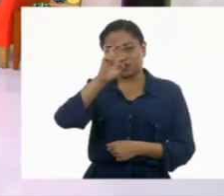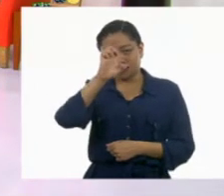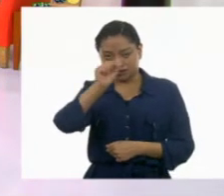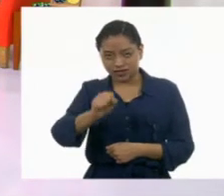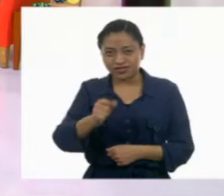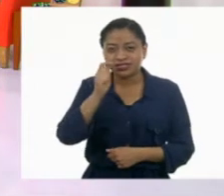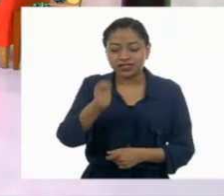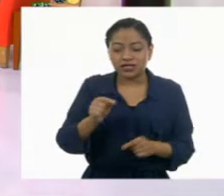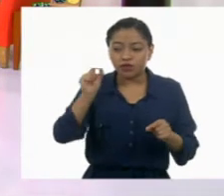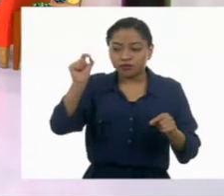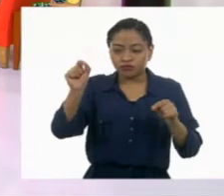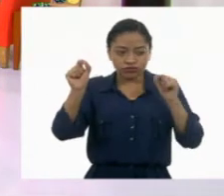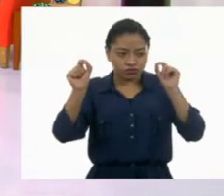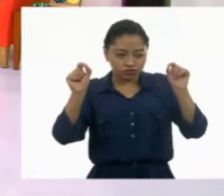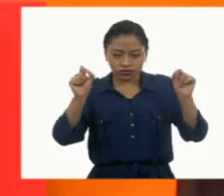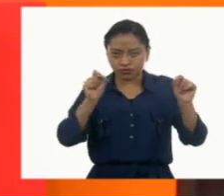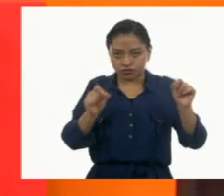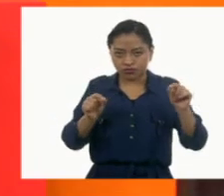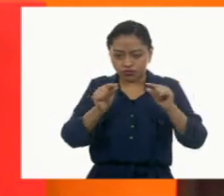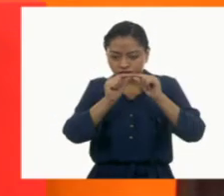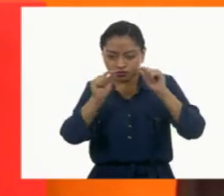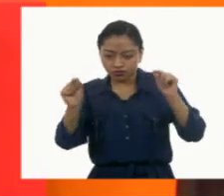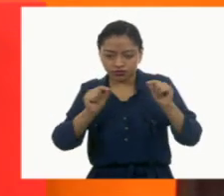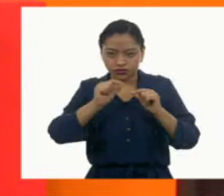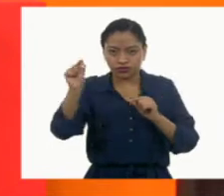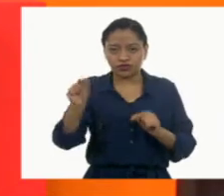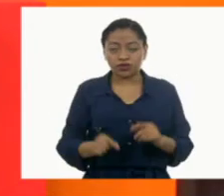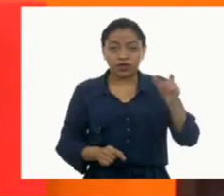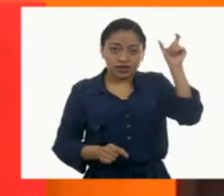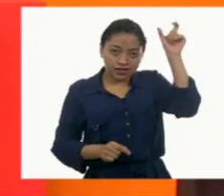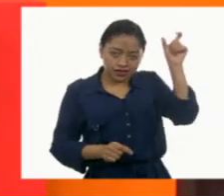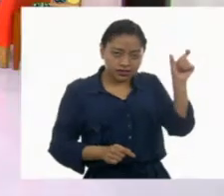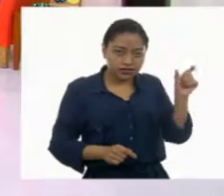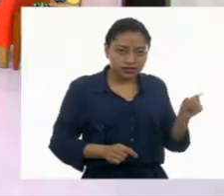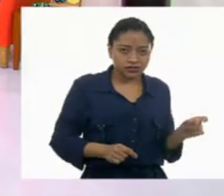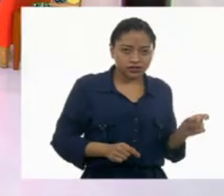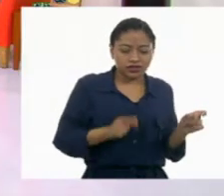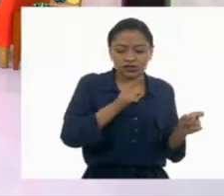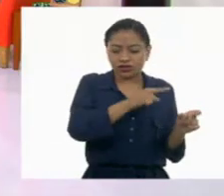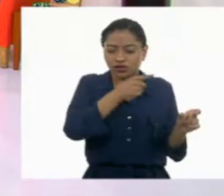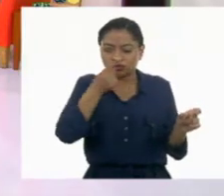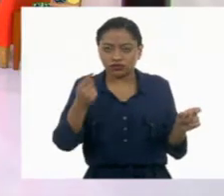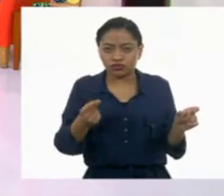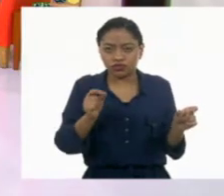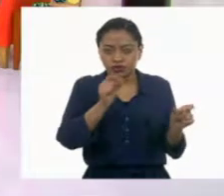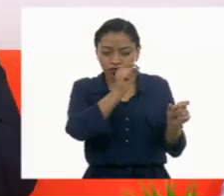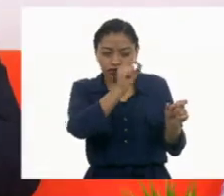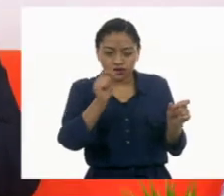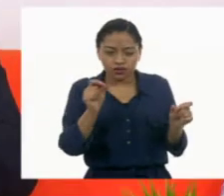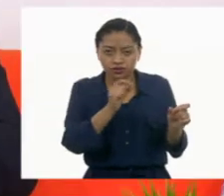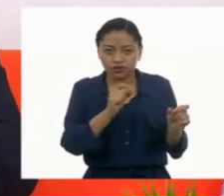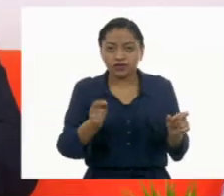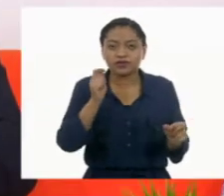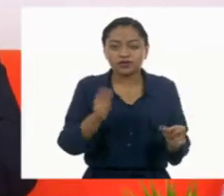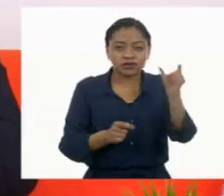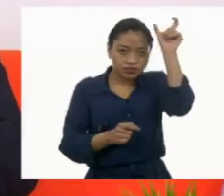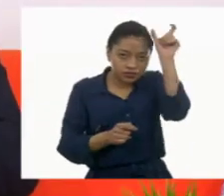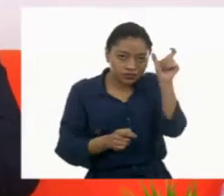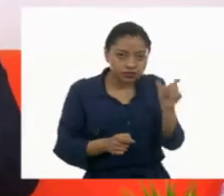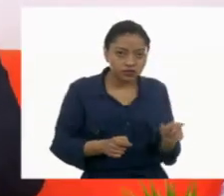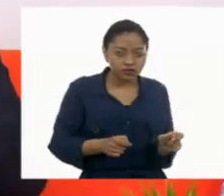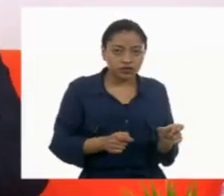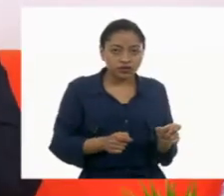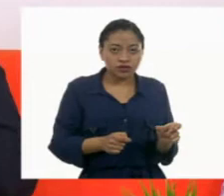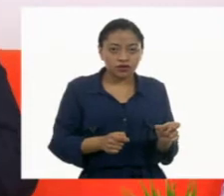puntos continuos desde el margen izquierdo hasta más o menos la mitad de la hoja nos indican que esa es una sección que